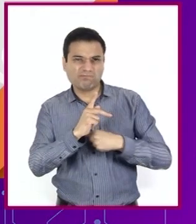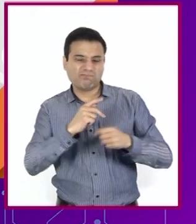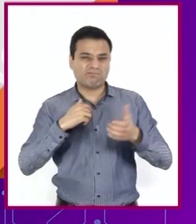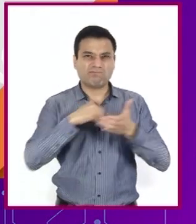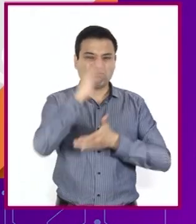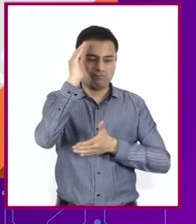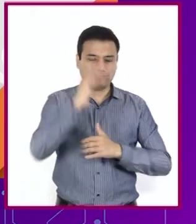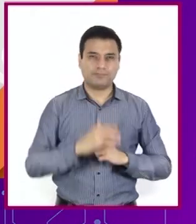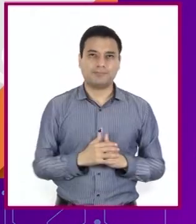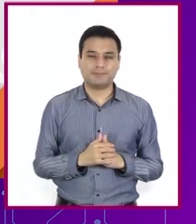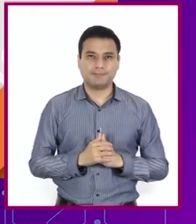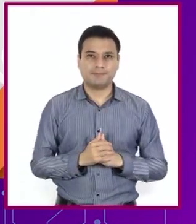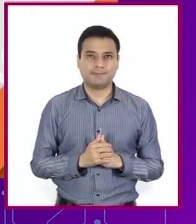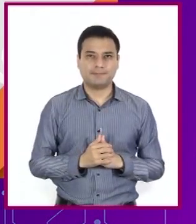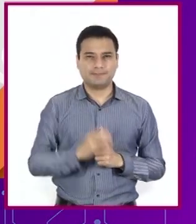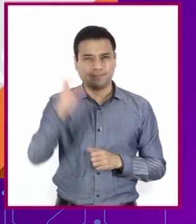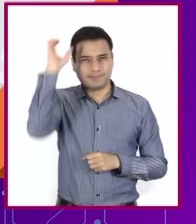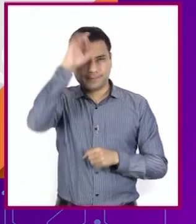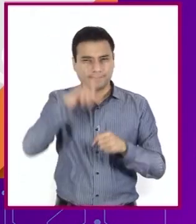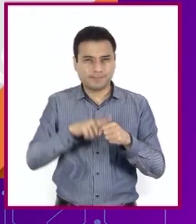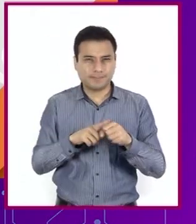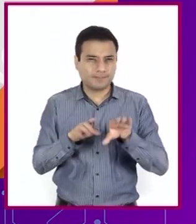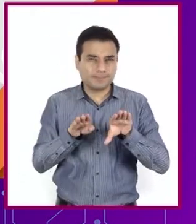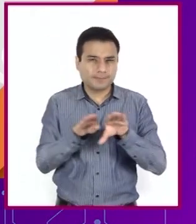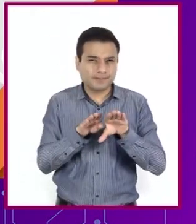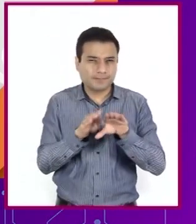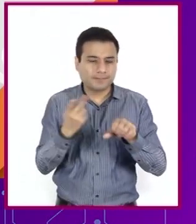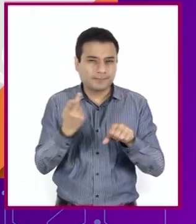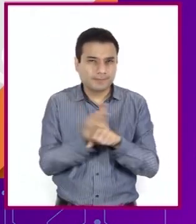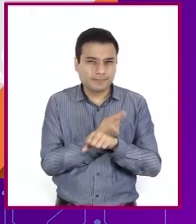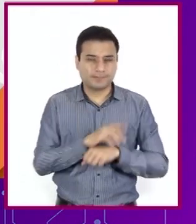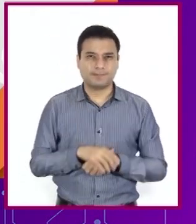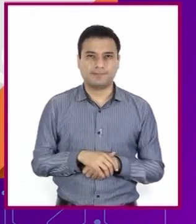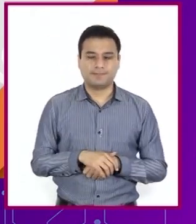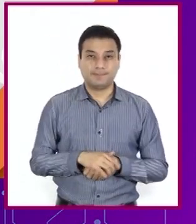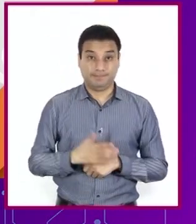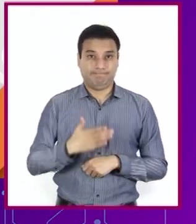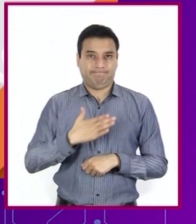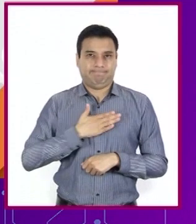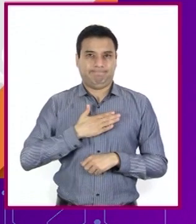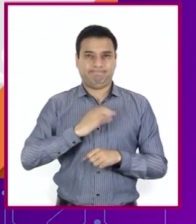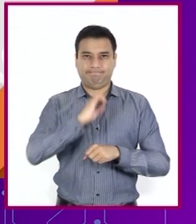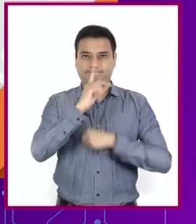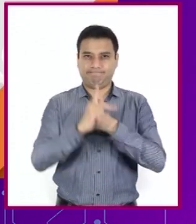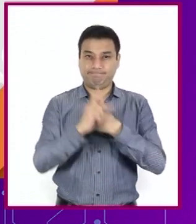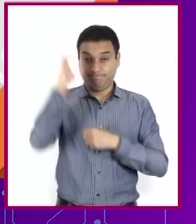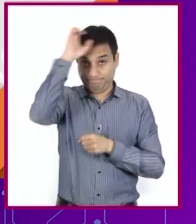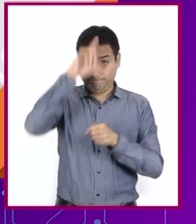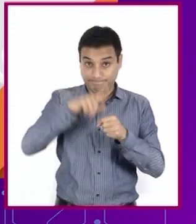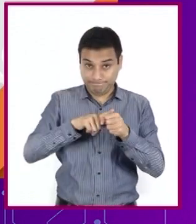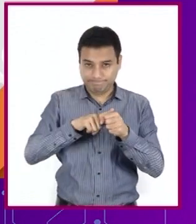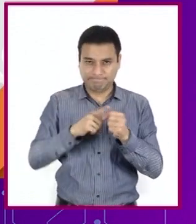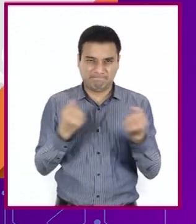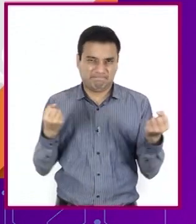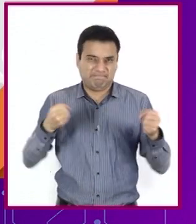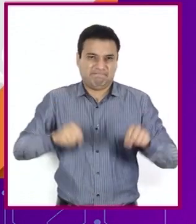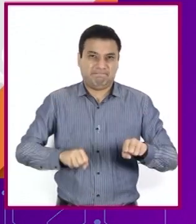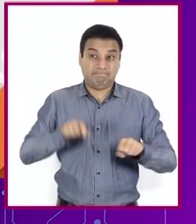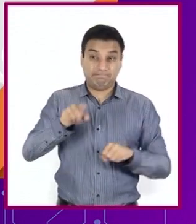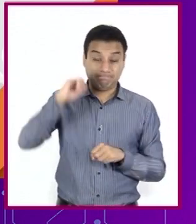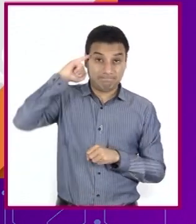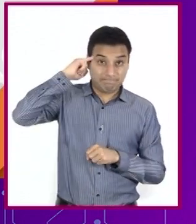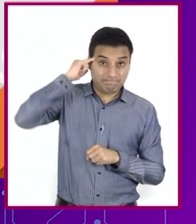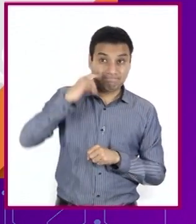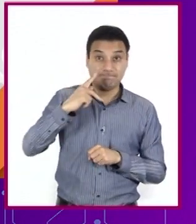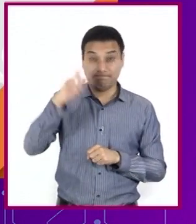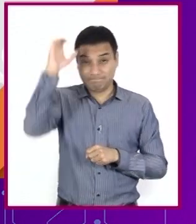Consecuencias culturales. La cultura occidental se impuso a la cultura indígena, modificando sus